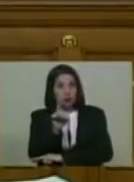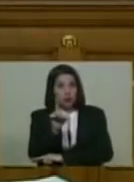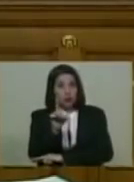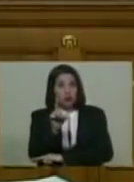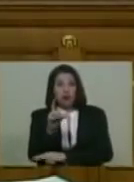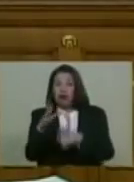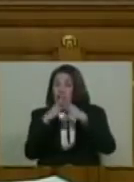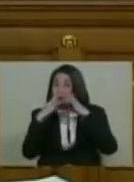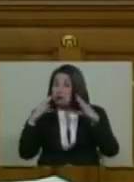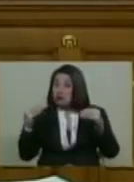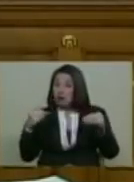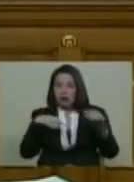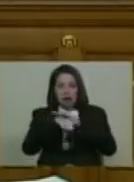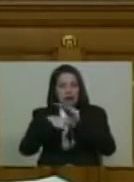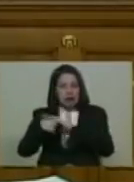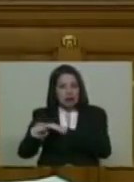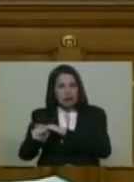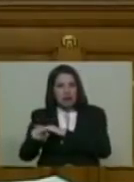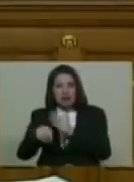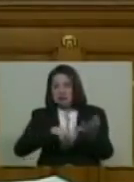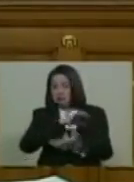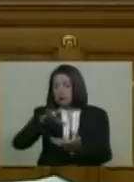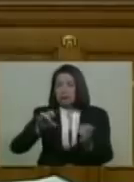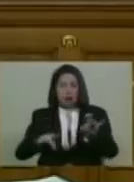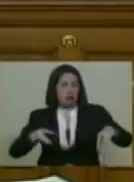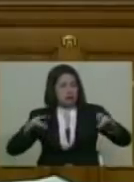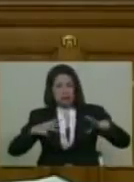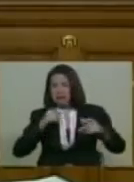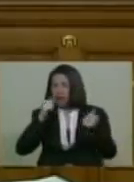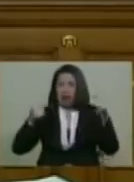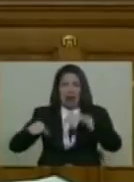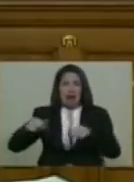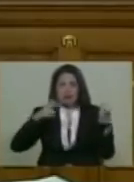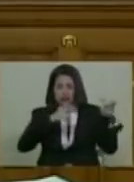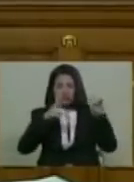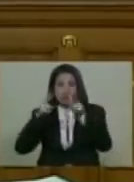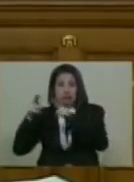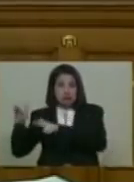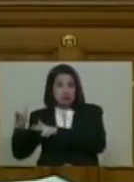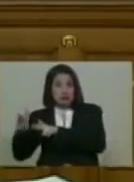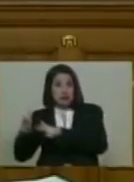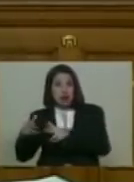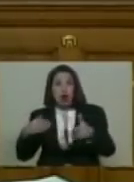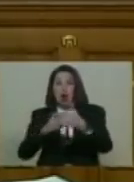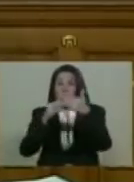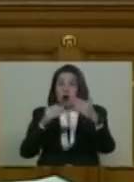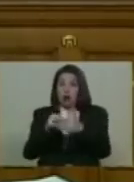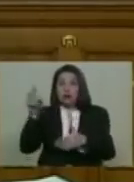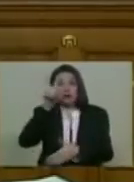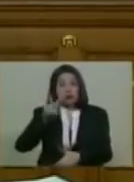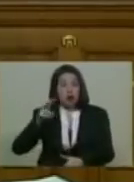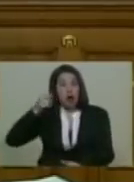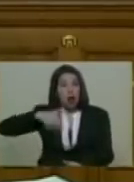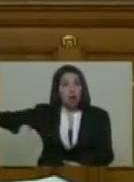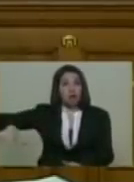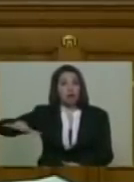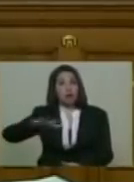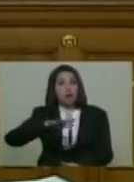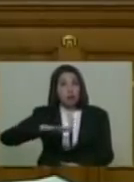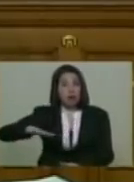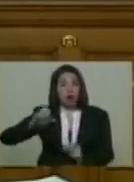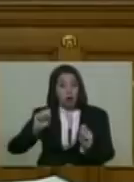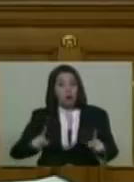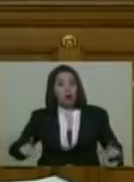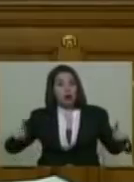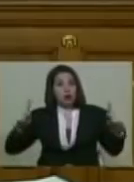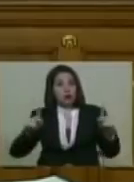el que entre por el camino del terrorismo y haga armas contra la repúblico contra el pueblo que era la oportuna